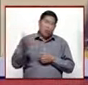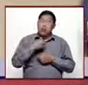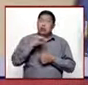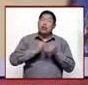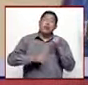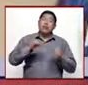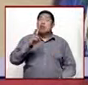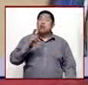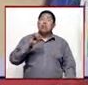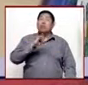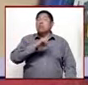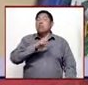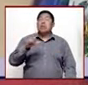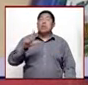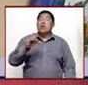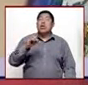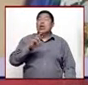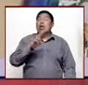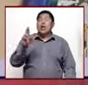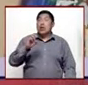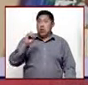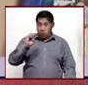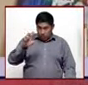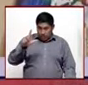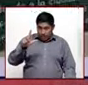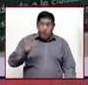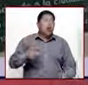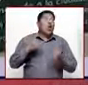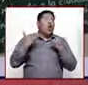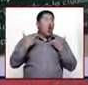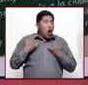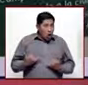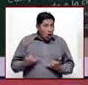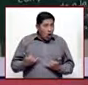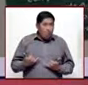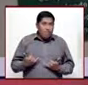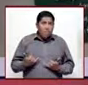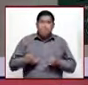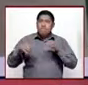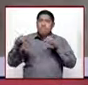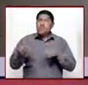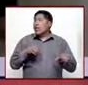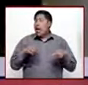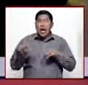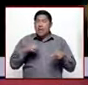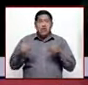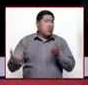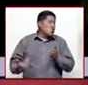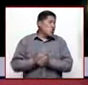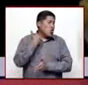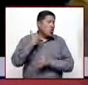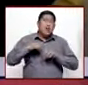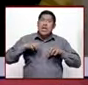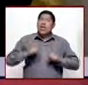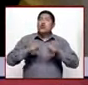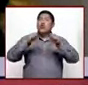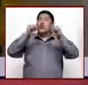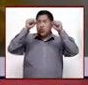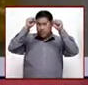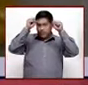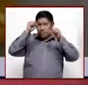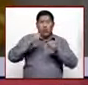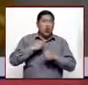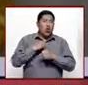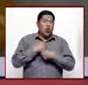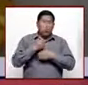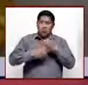Villarroel Calle, quien en todo caso hoy día ha conformado una nueva estructura criminal. Producto